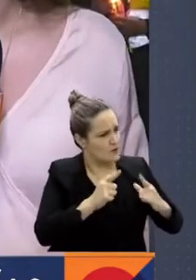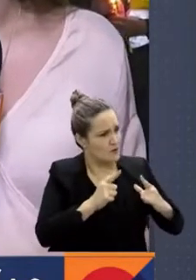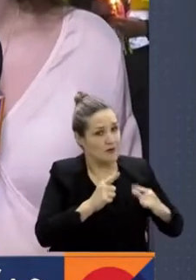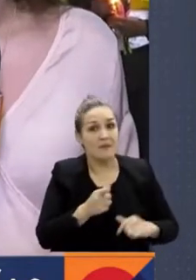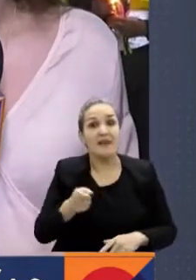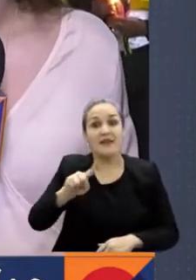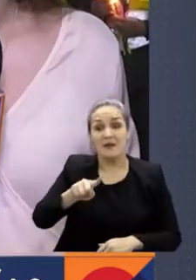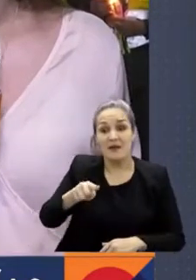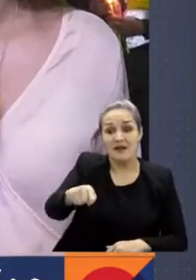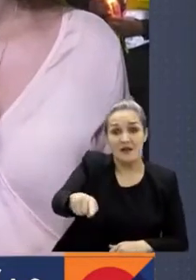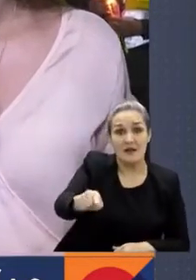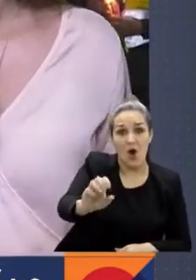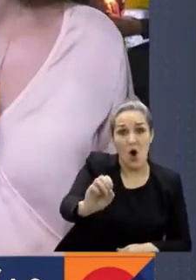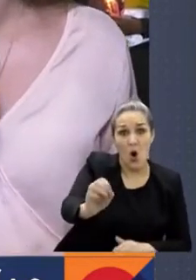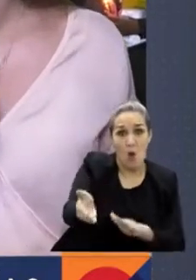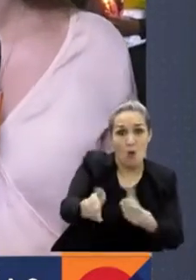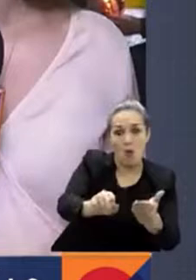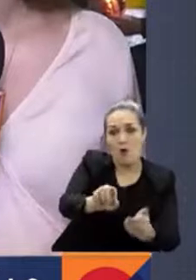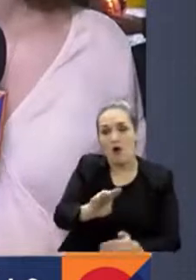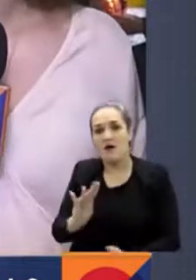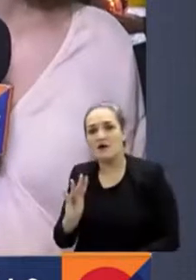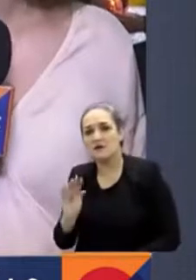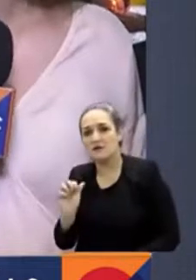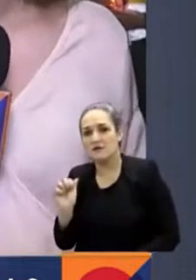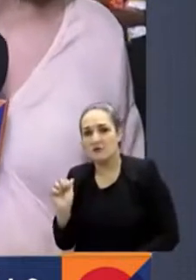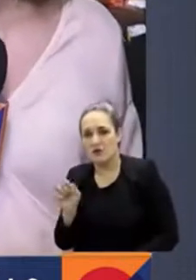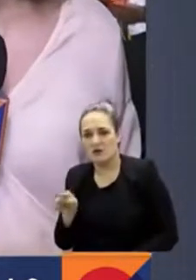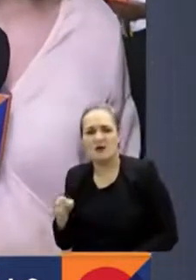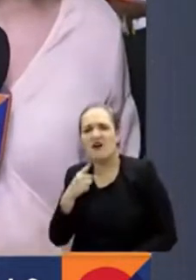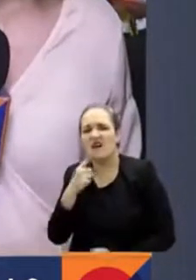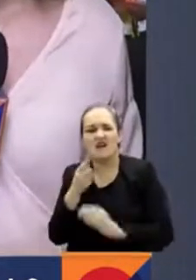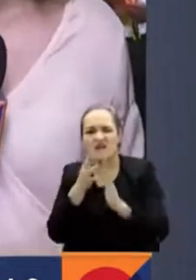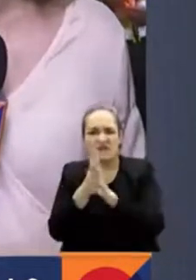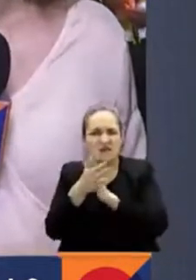que perdió la vida en este atentado y le hizo un llamado a todo el país.